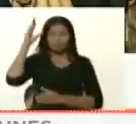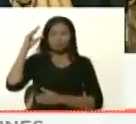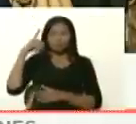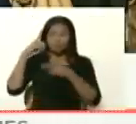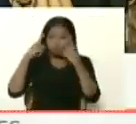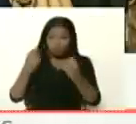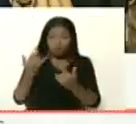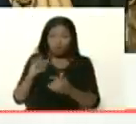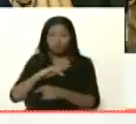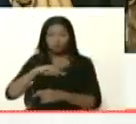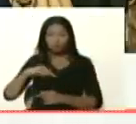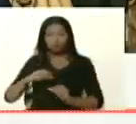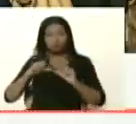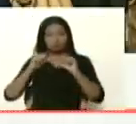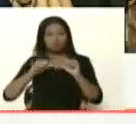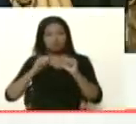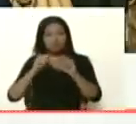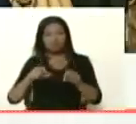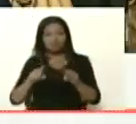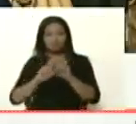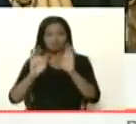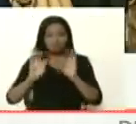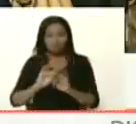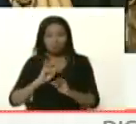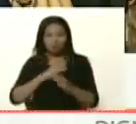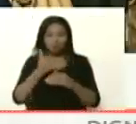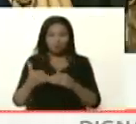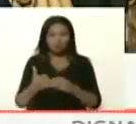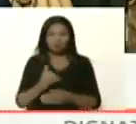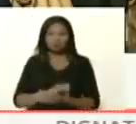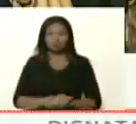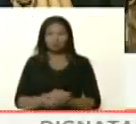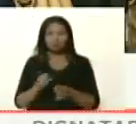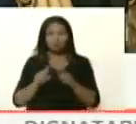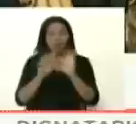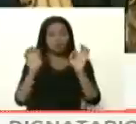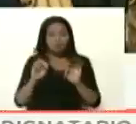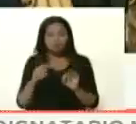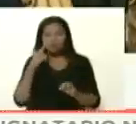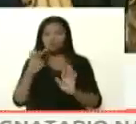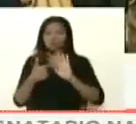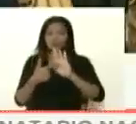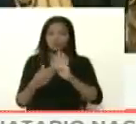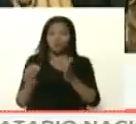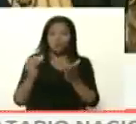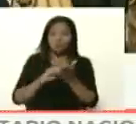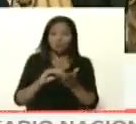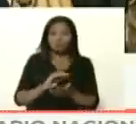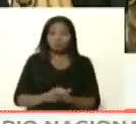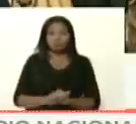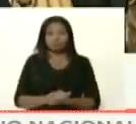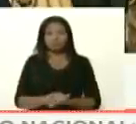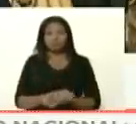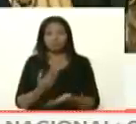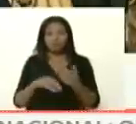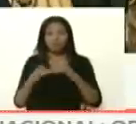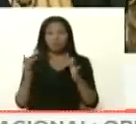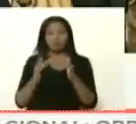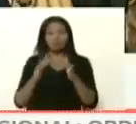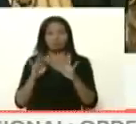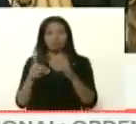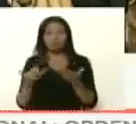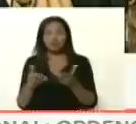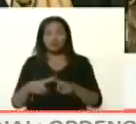profesional para nosotros avanzar en todos los planes. Bueno, para muestra otro botón, vámonos ahora a